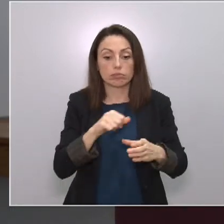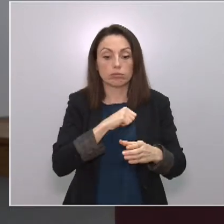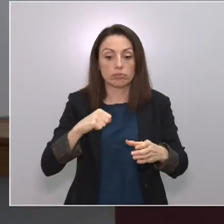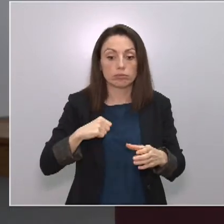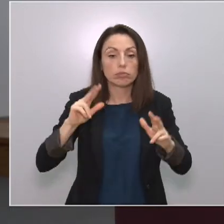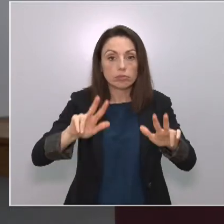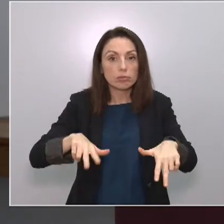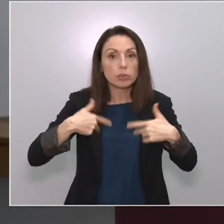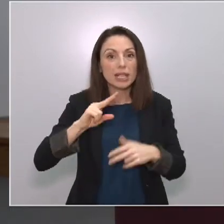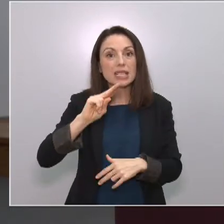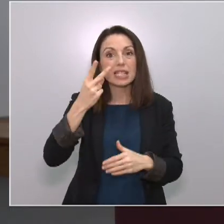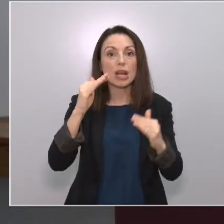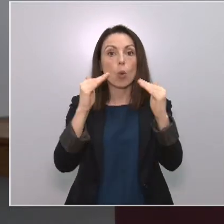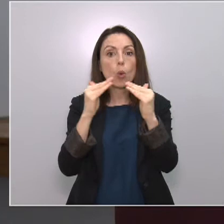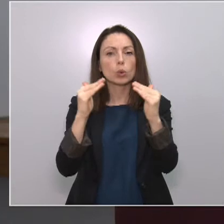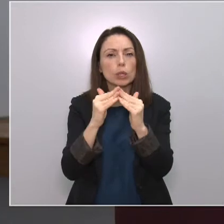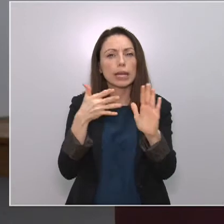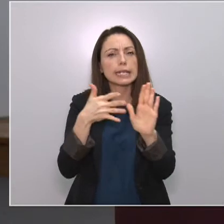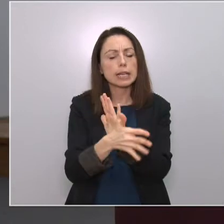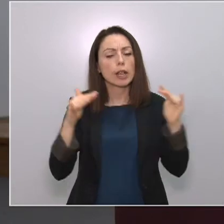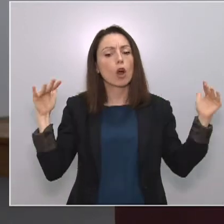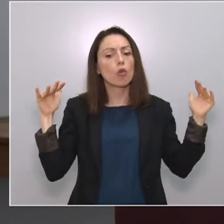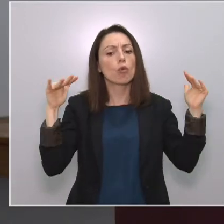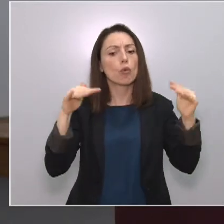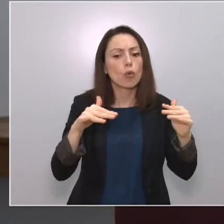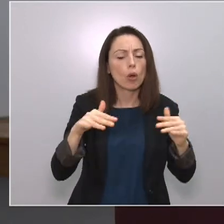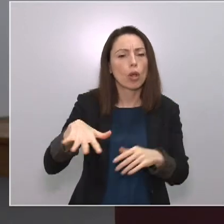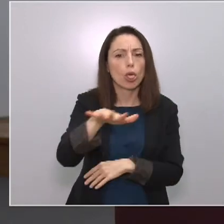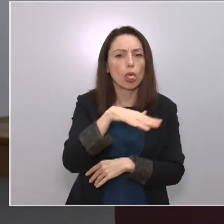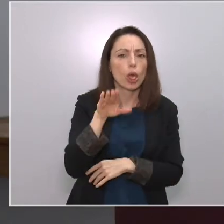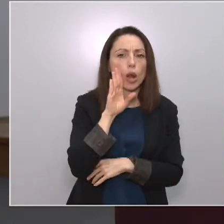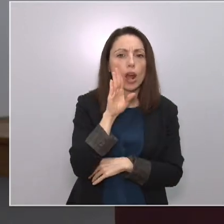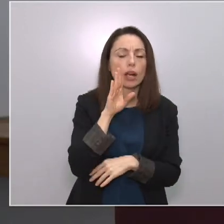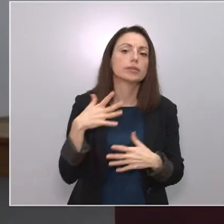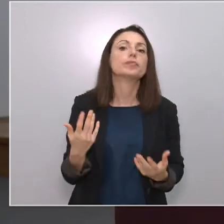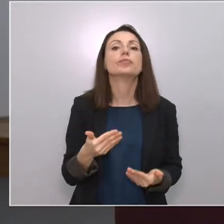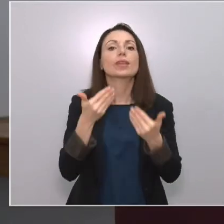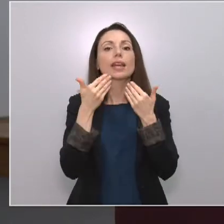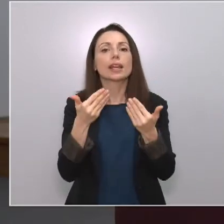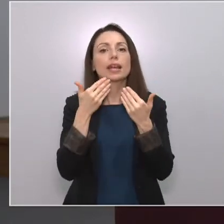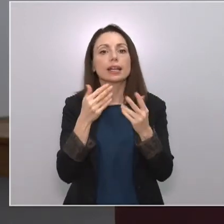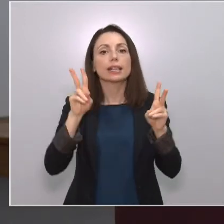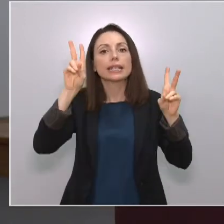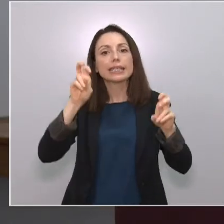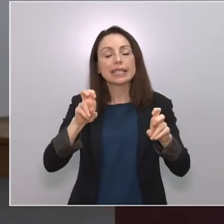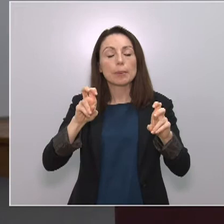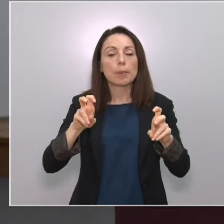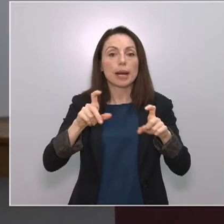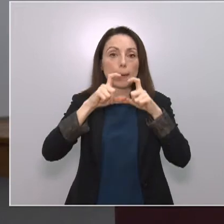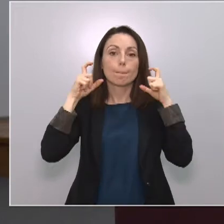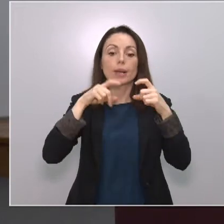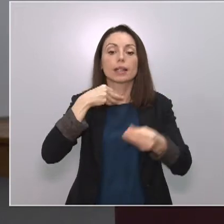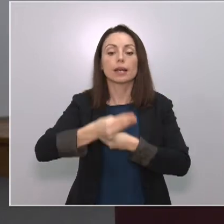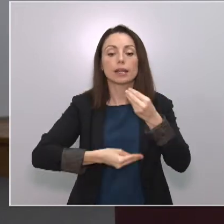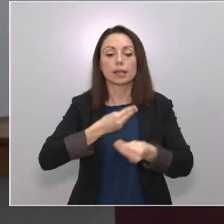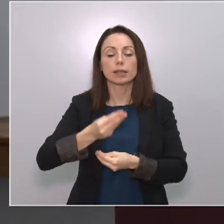las segundas residencias, ha habido un incremento de visitantes a esas zonas. Muchas gracias. Respecto al uso de las